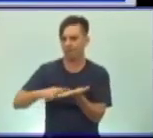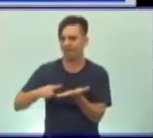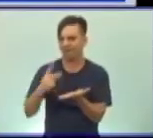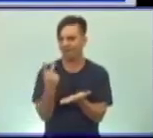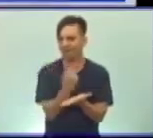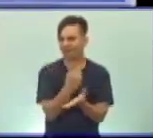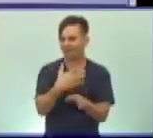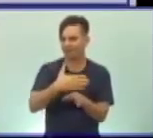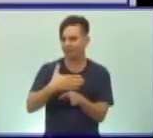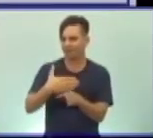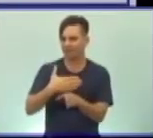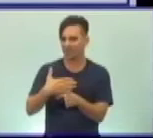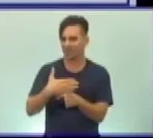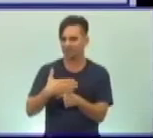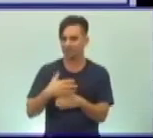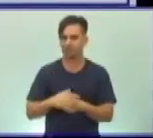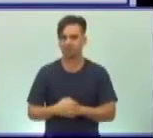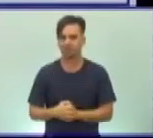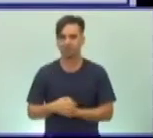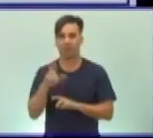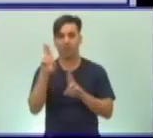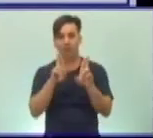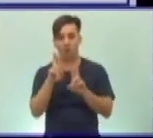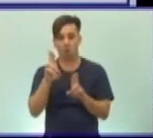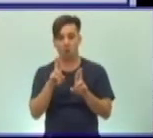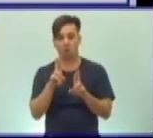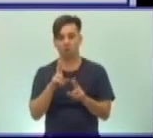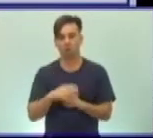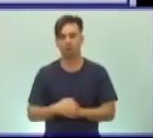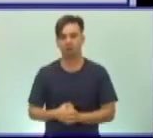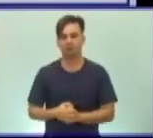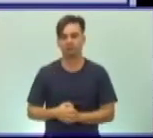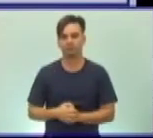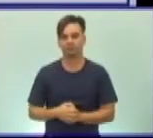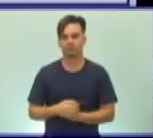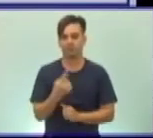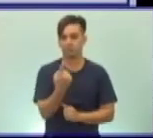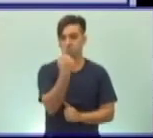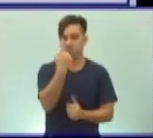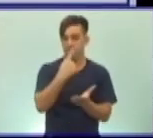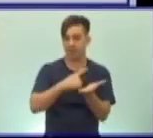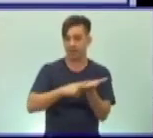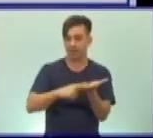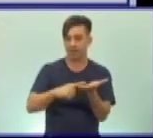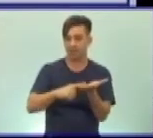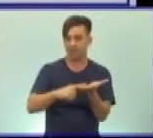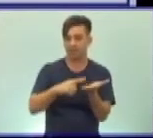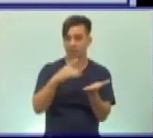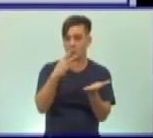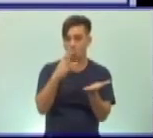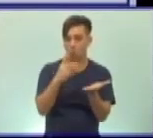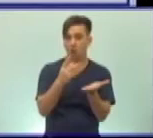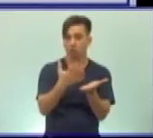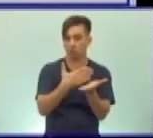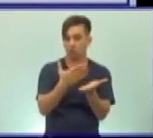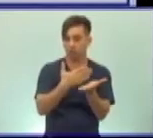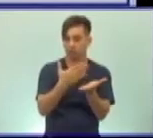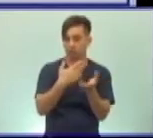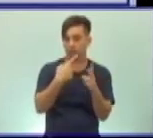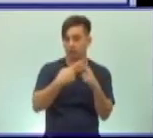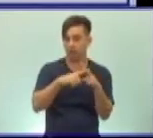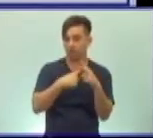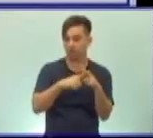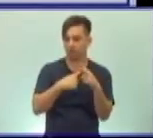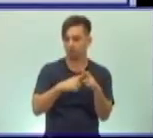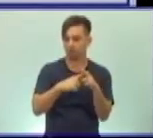a designar las variables a la primera semana, o sea, la cantidad de libros que se restauraron en la primera semana